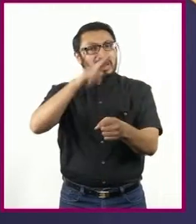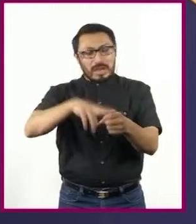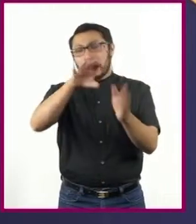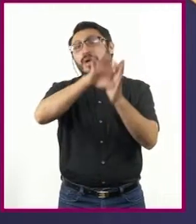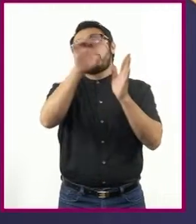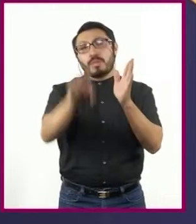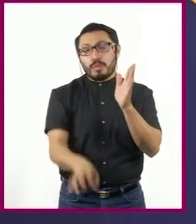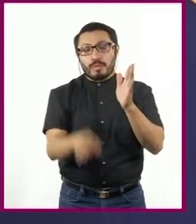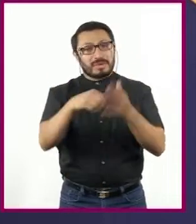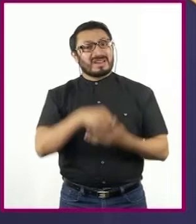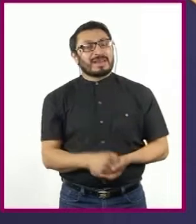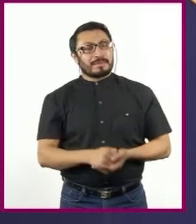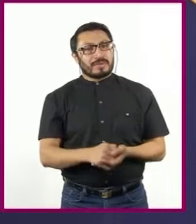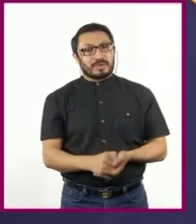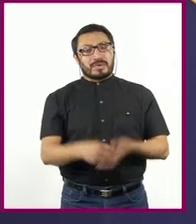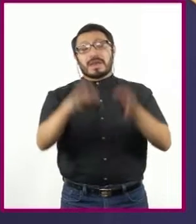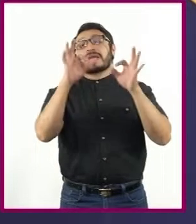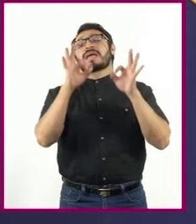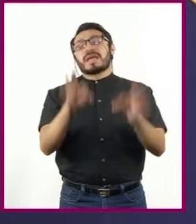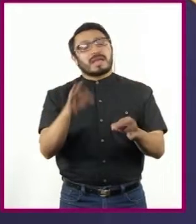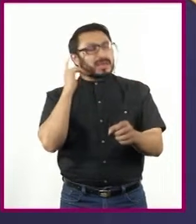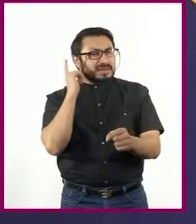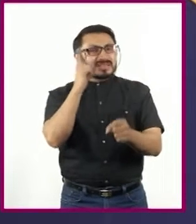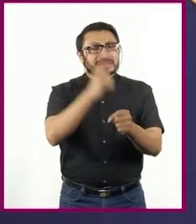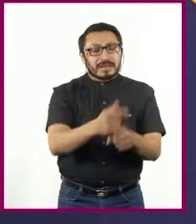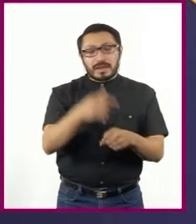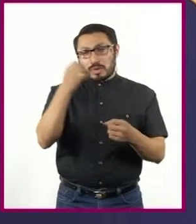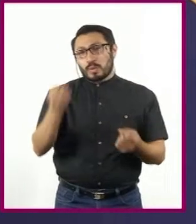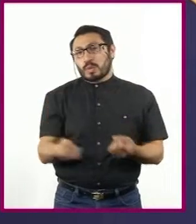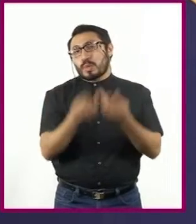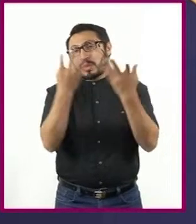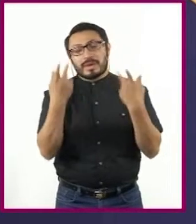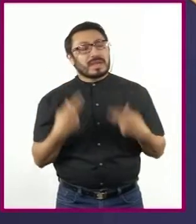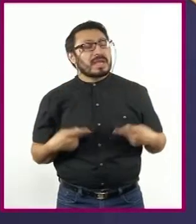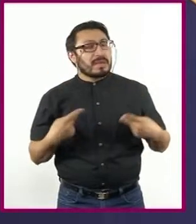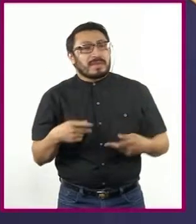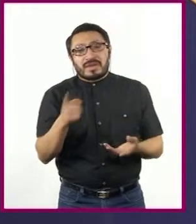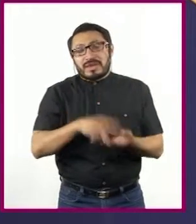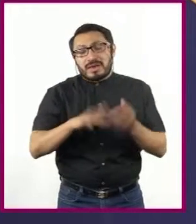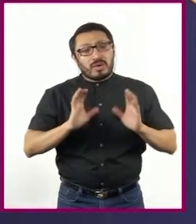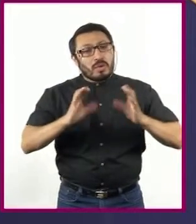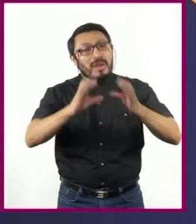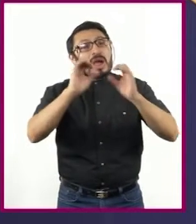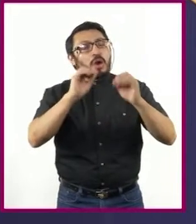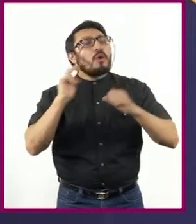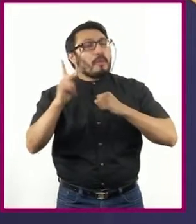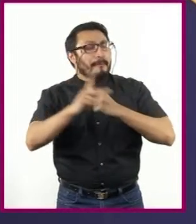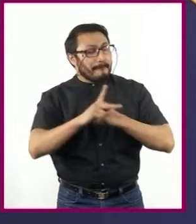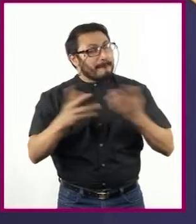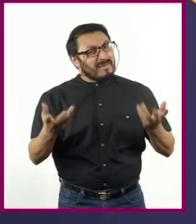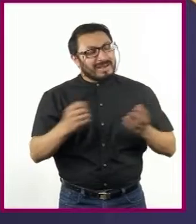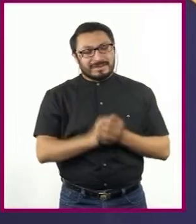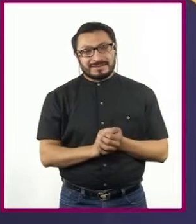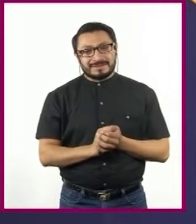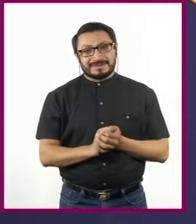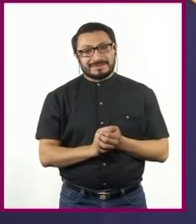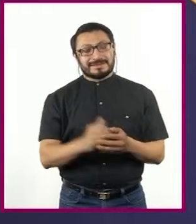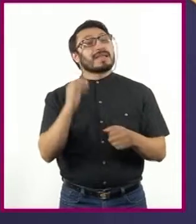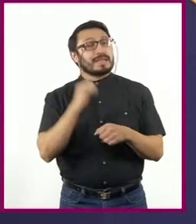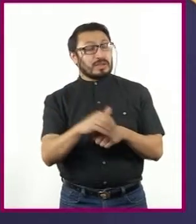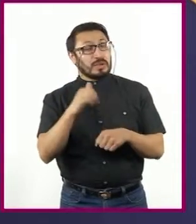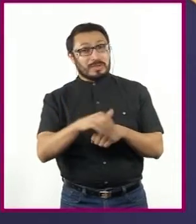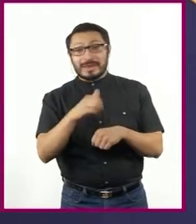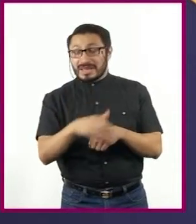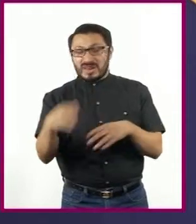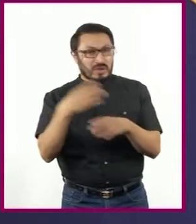ejemplo, al determinar el número de habitantes de una comunidad o país, el número de los objetos que